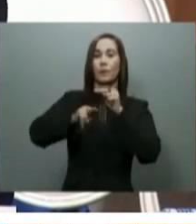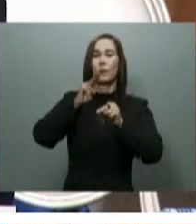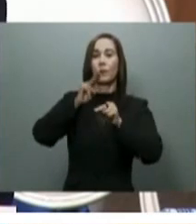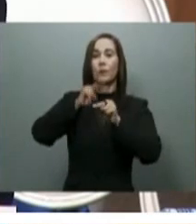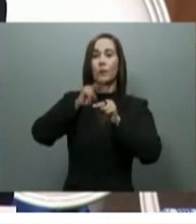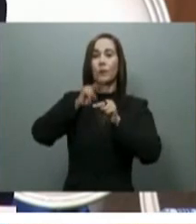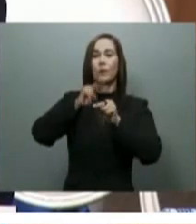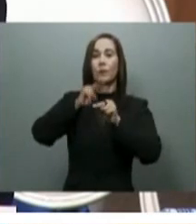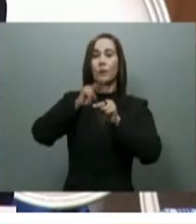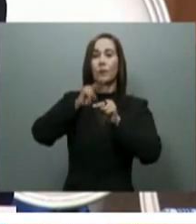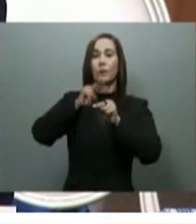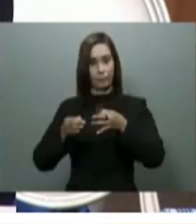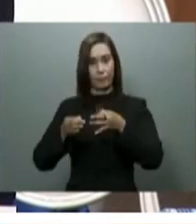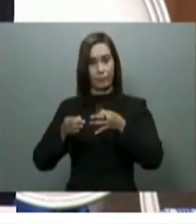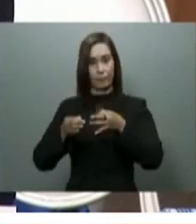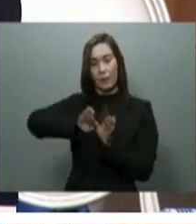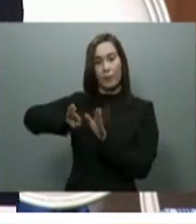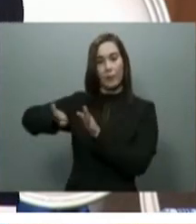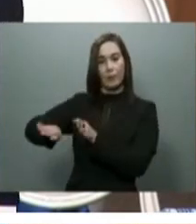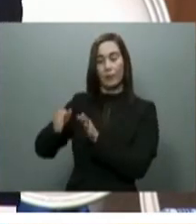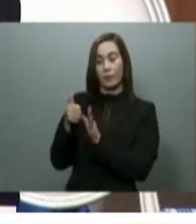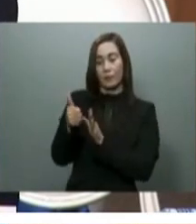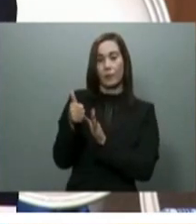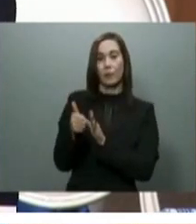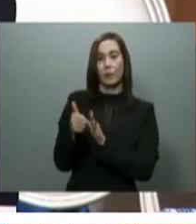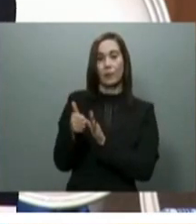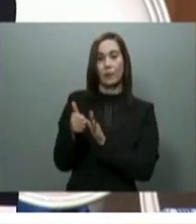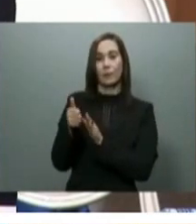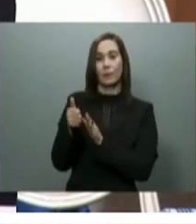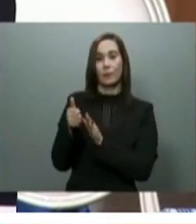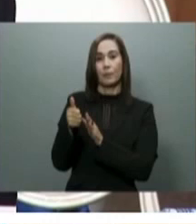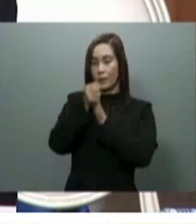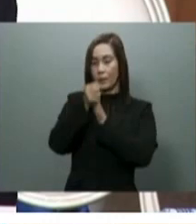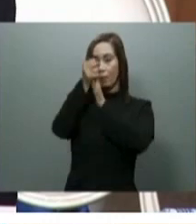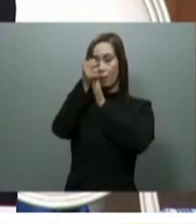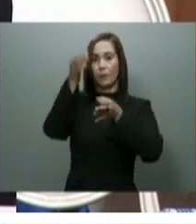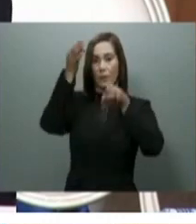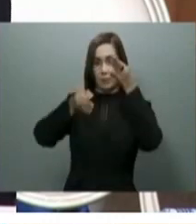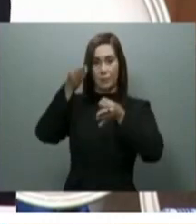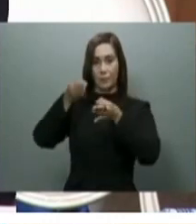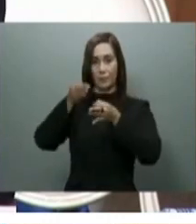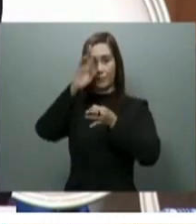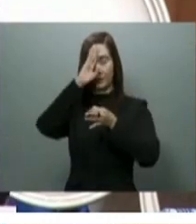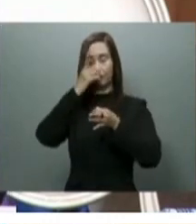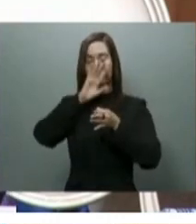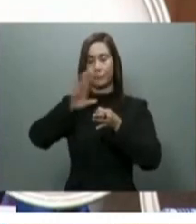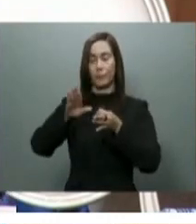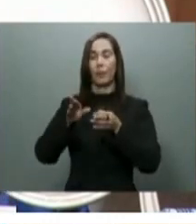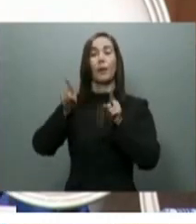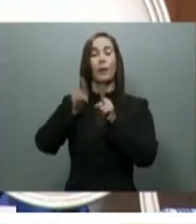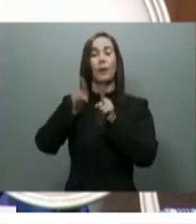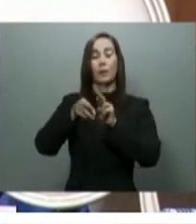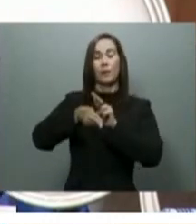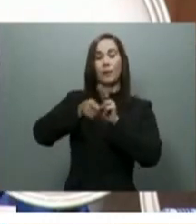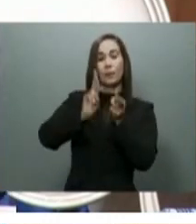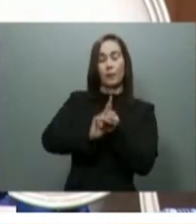transformación constitucional que le otorgue total independencia del Poder Ejecutivo y de los demás poderes del Estado, delimitando también sus